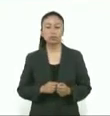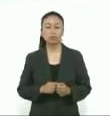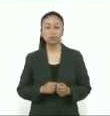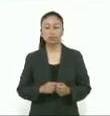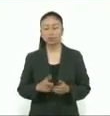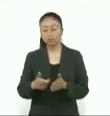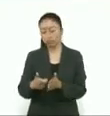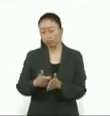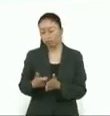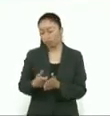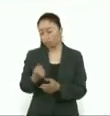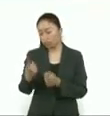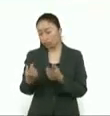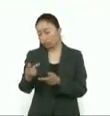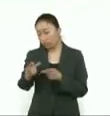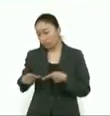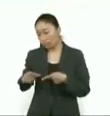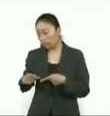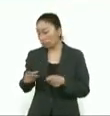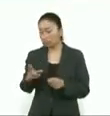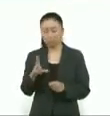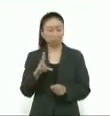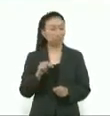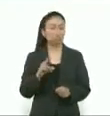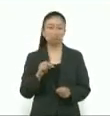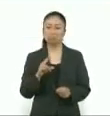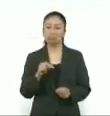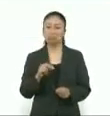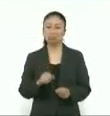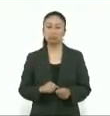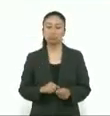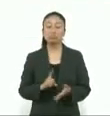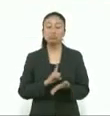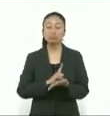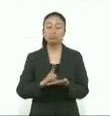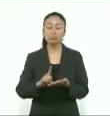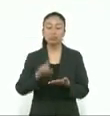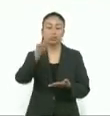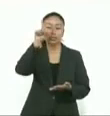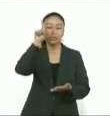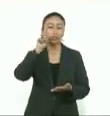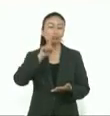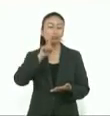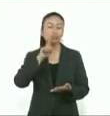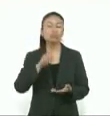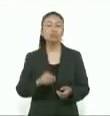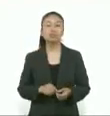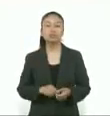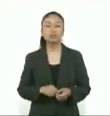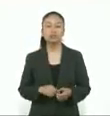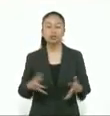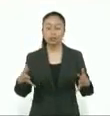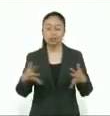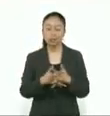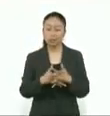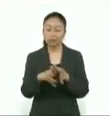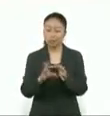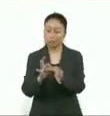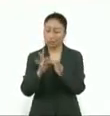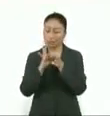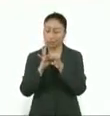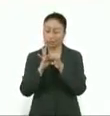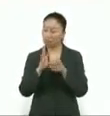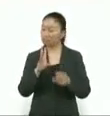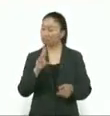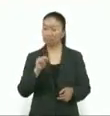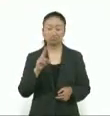unos cuantos, porque los derechos de las mujeres no se conjugan con la guerra, porque